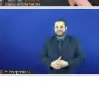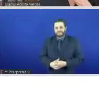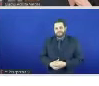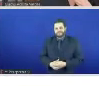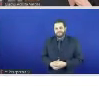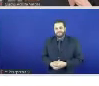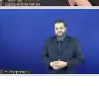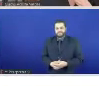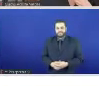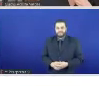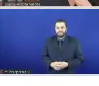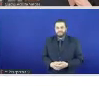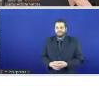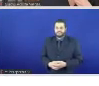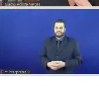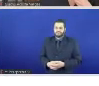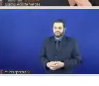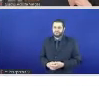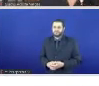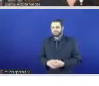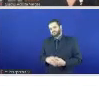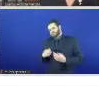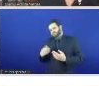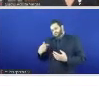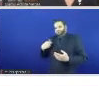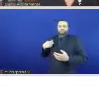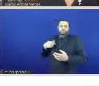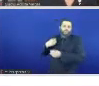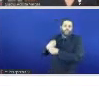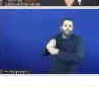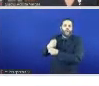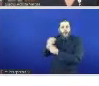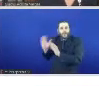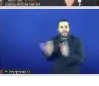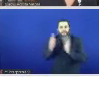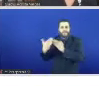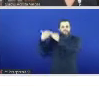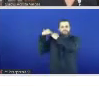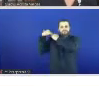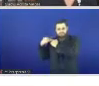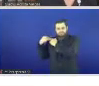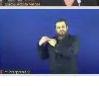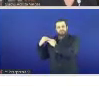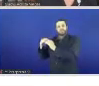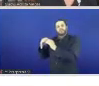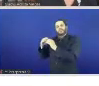y a las organizadoras. ¿Estoy bien en el canal? Sí.